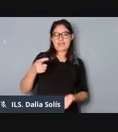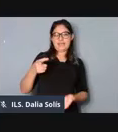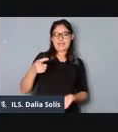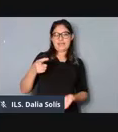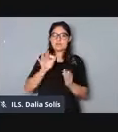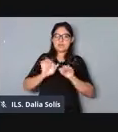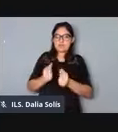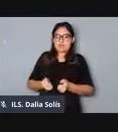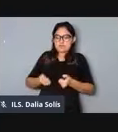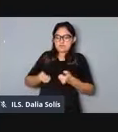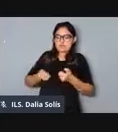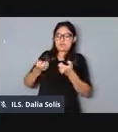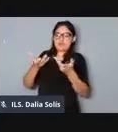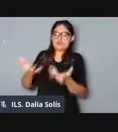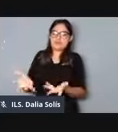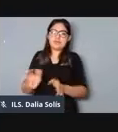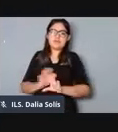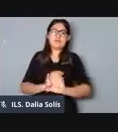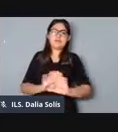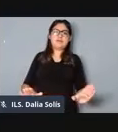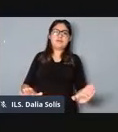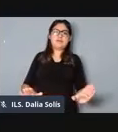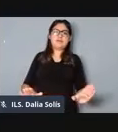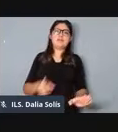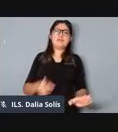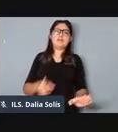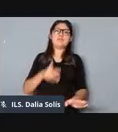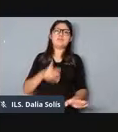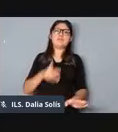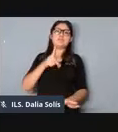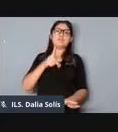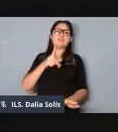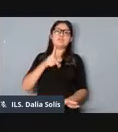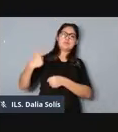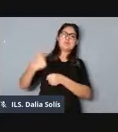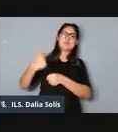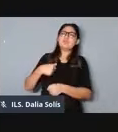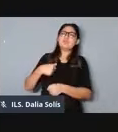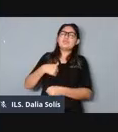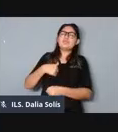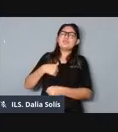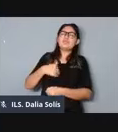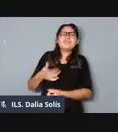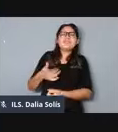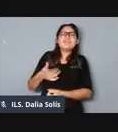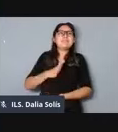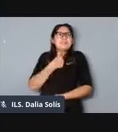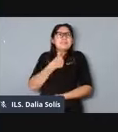esta sensación de haber hecho algo incorrecto y dejarlo fluir.